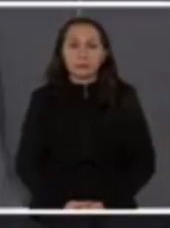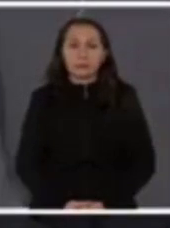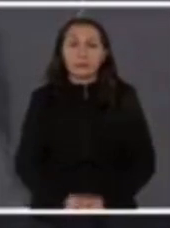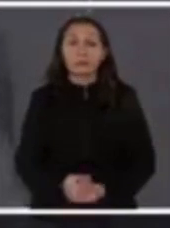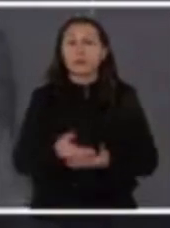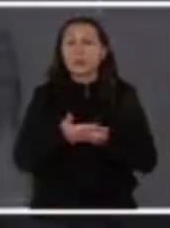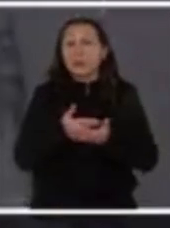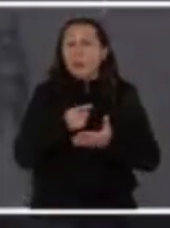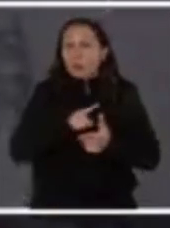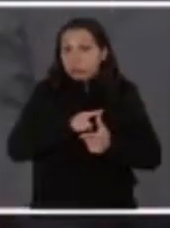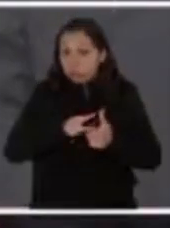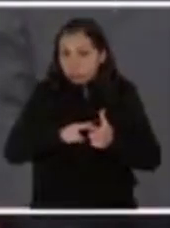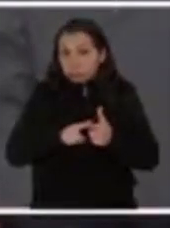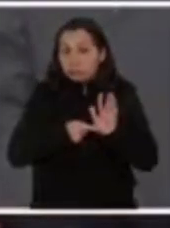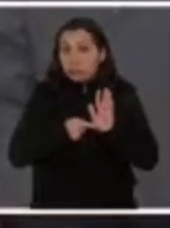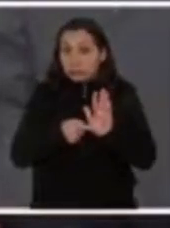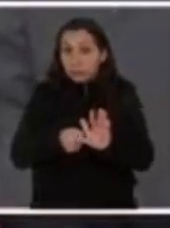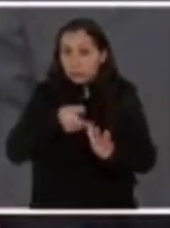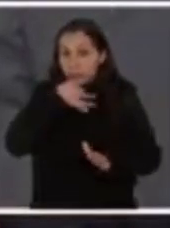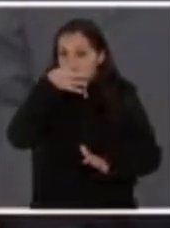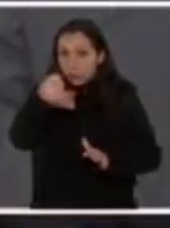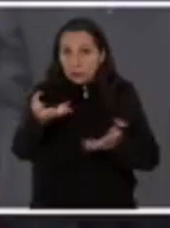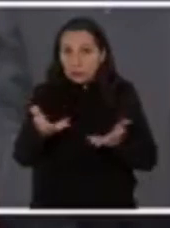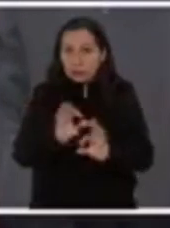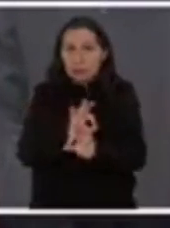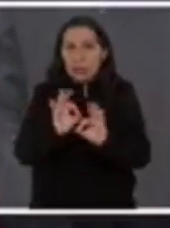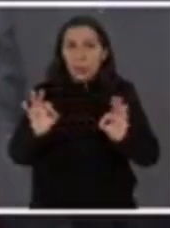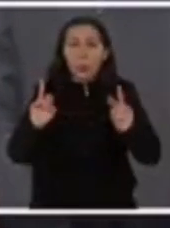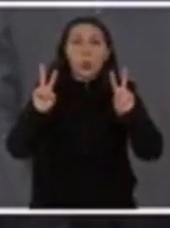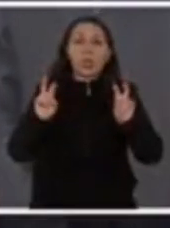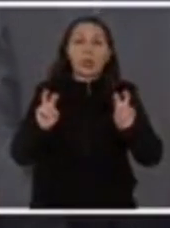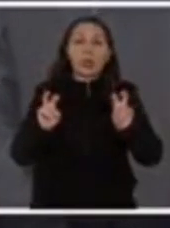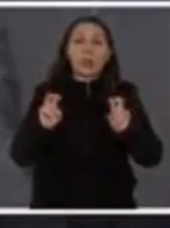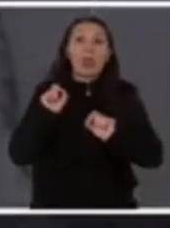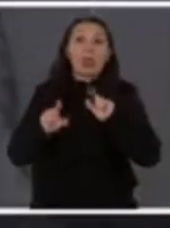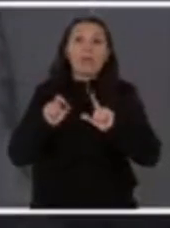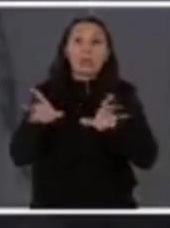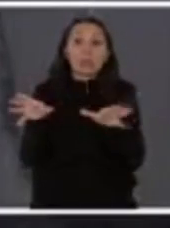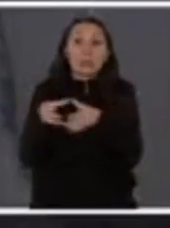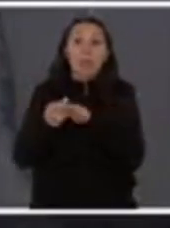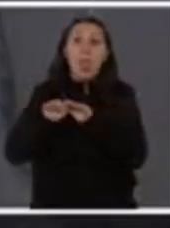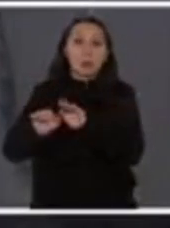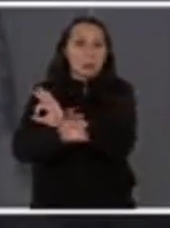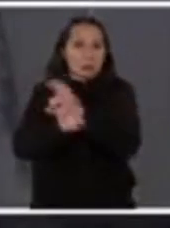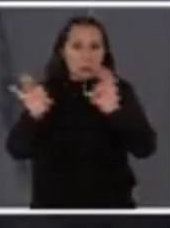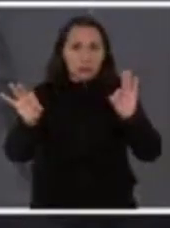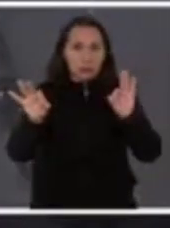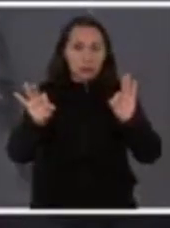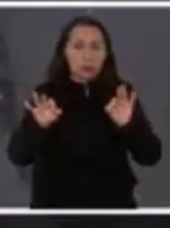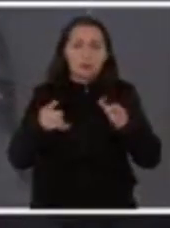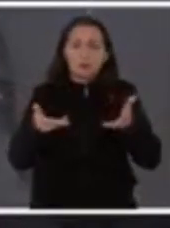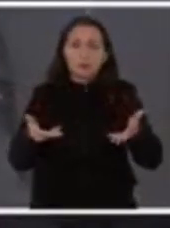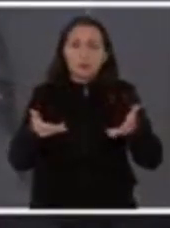Y por lo tanto, quiero dar la señal que acá no va a haber ningún tipo de defensa corporativa a nadie y